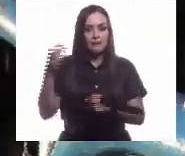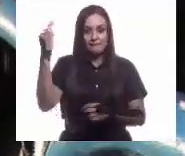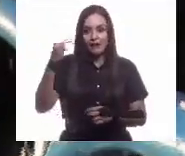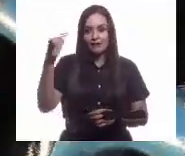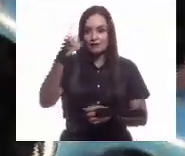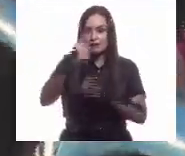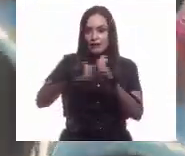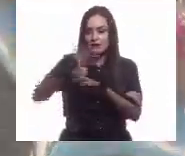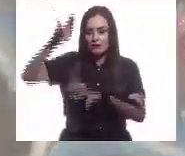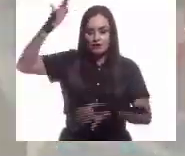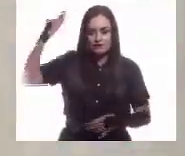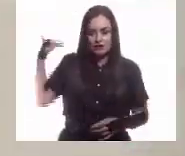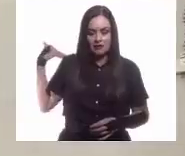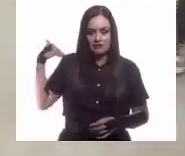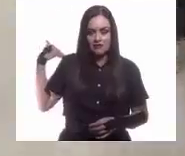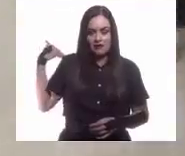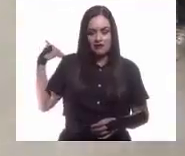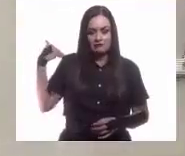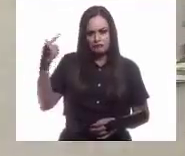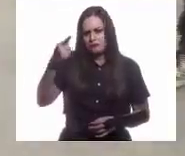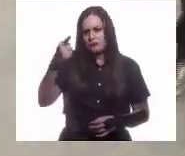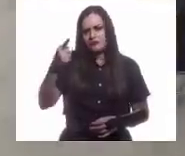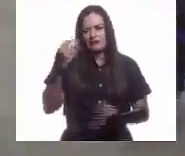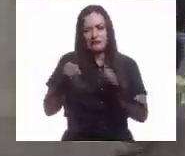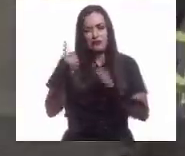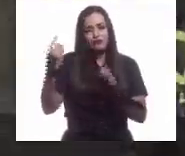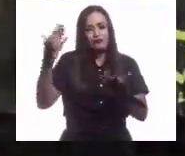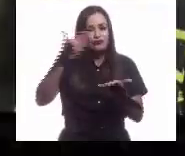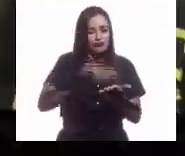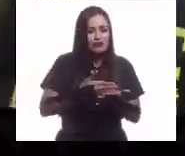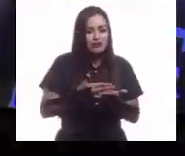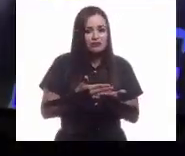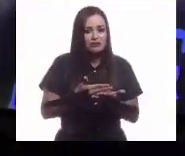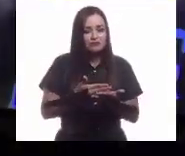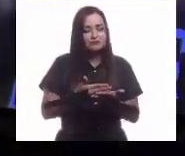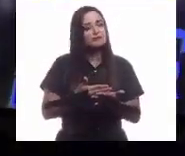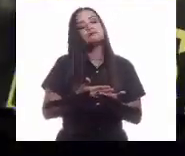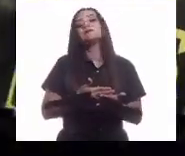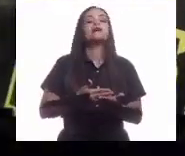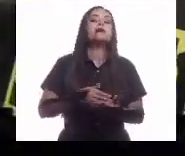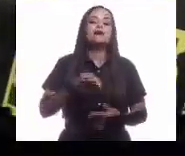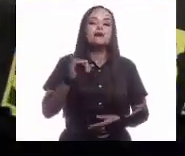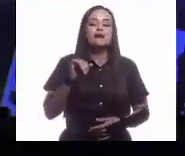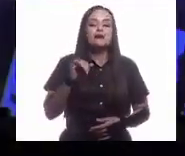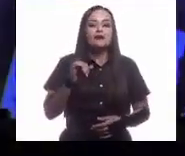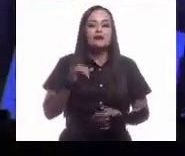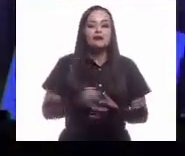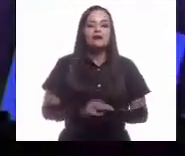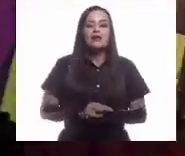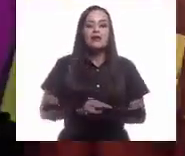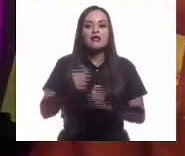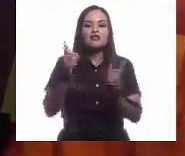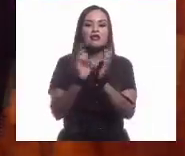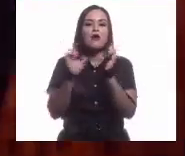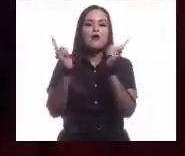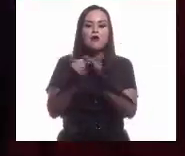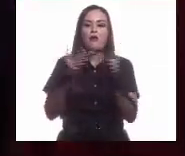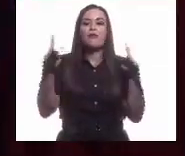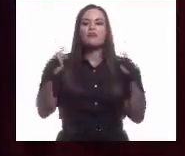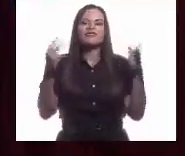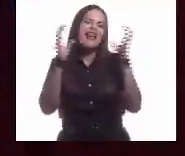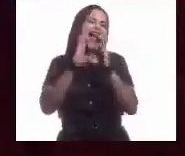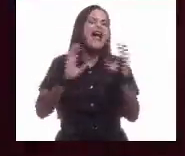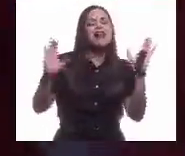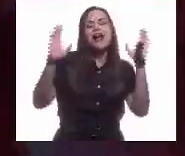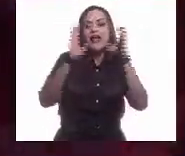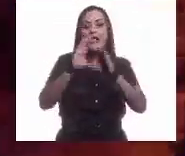pasado, a lo mejor algunos de ustedes fueron, se celebró el concierto del grupo Timbiriche, que estaba precisamente organizado